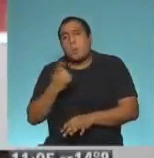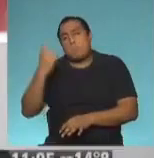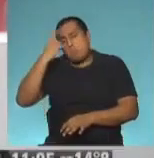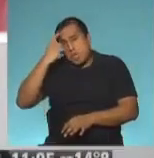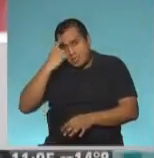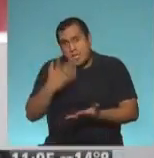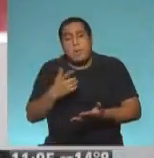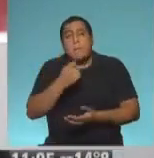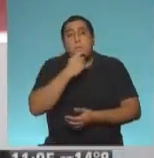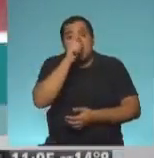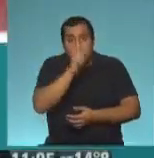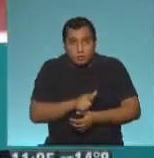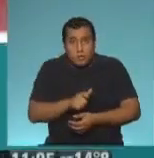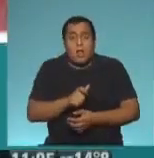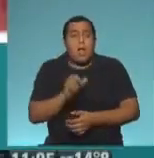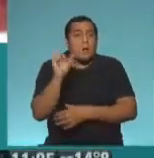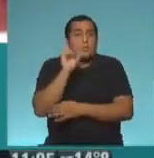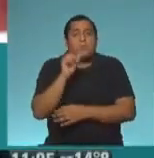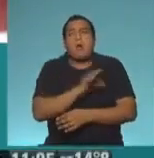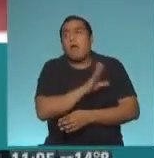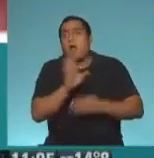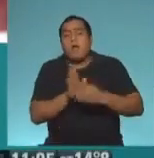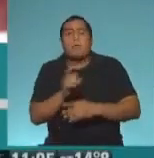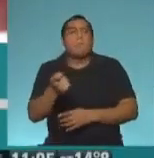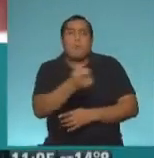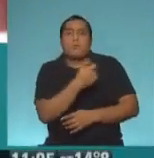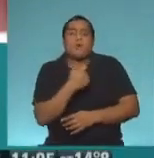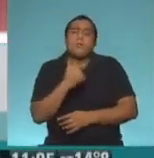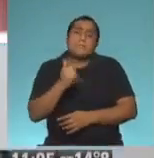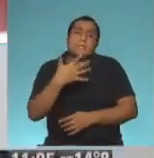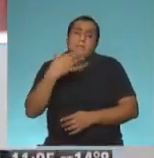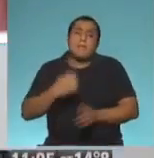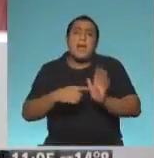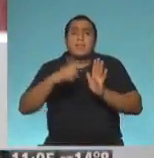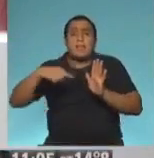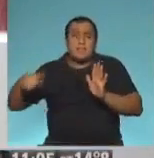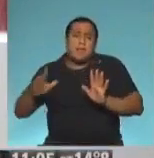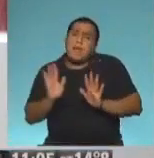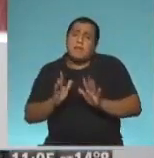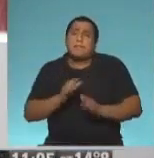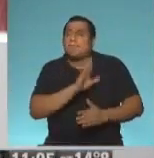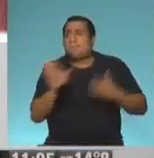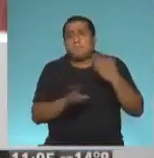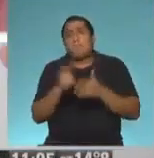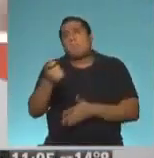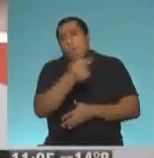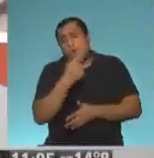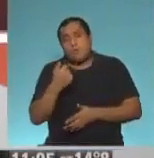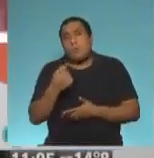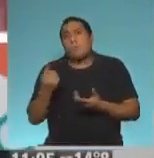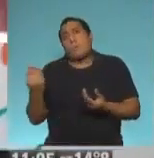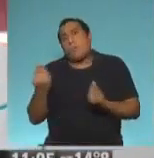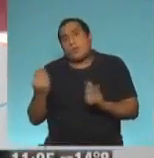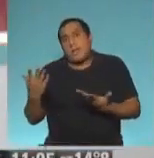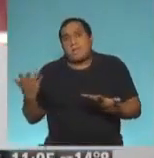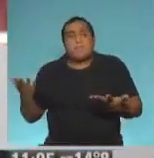tal vez las personas dentro de esta condición se acercan poco, y es así. La verdad que las estadísticas dicen que es así, se acercan poco al sistema sanitario por todas las